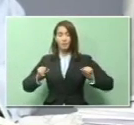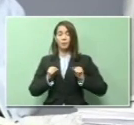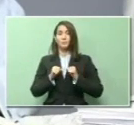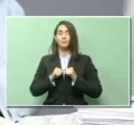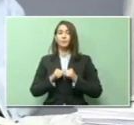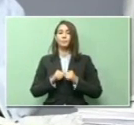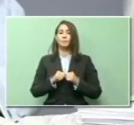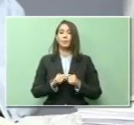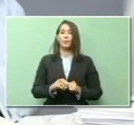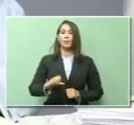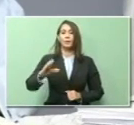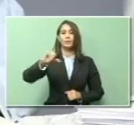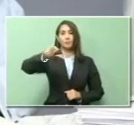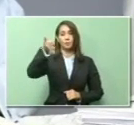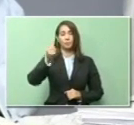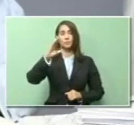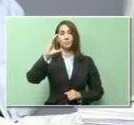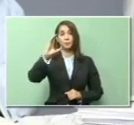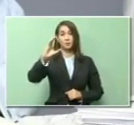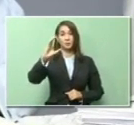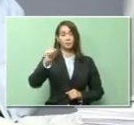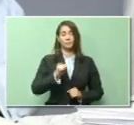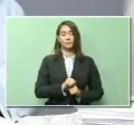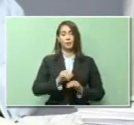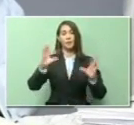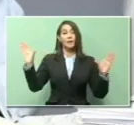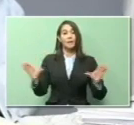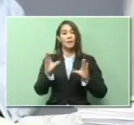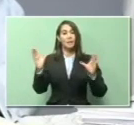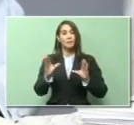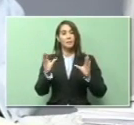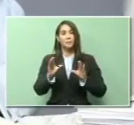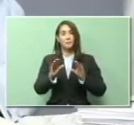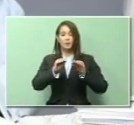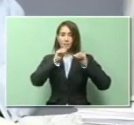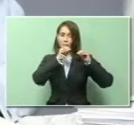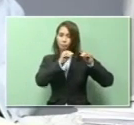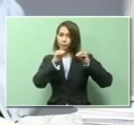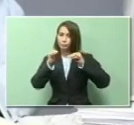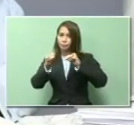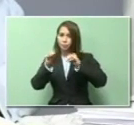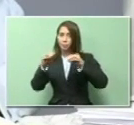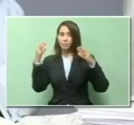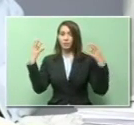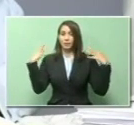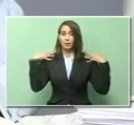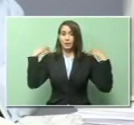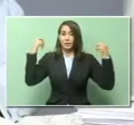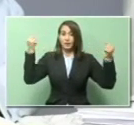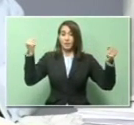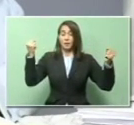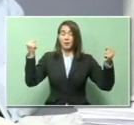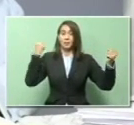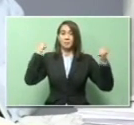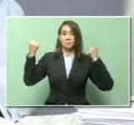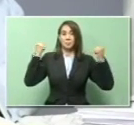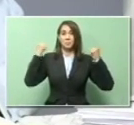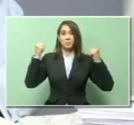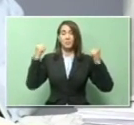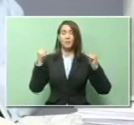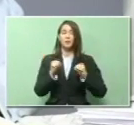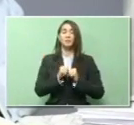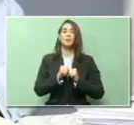C. Las actividades de entrenamiento y preparación física de atletas,